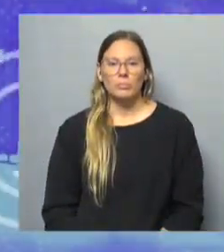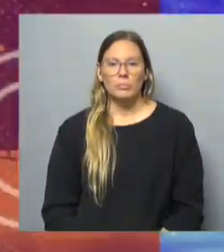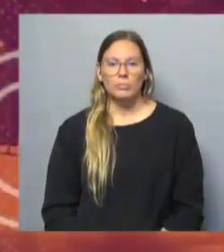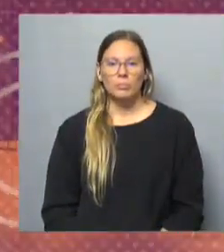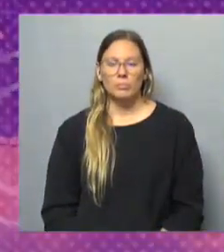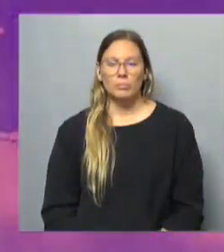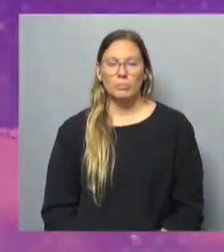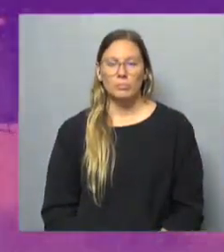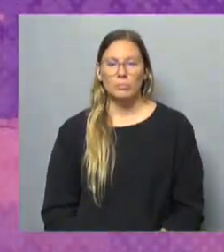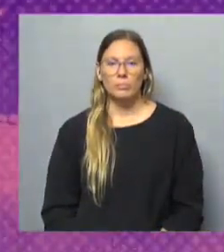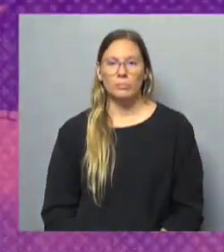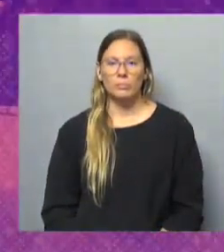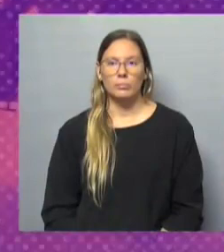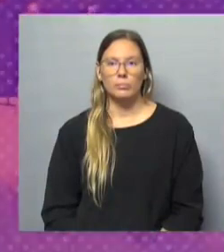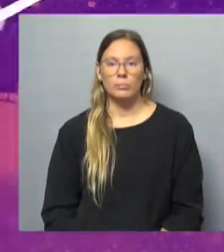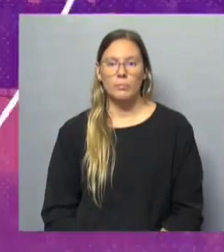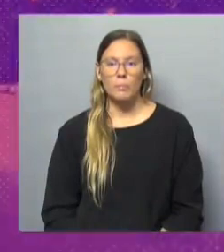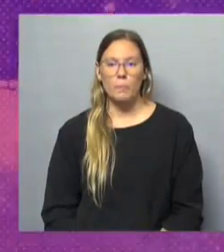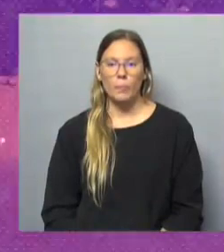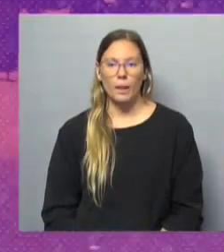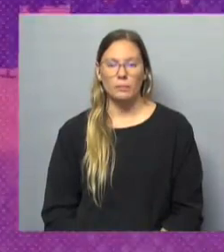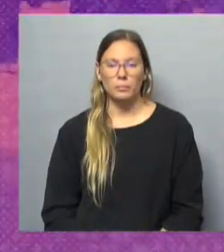Prefiero las flores rojas.